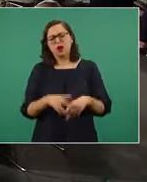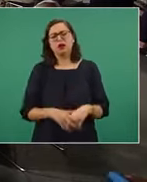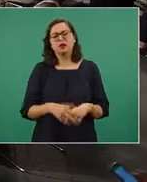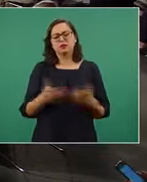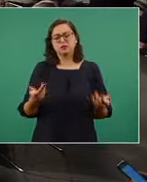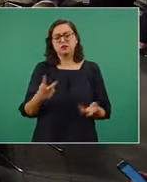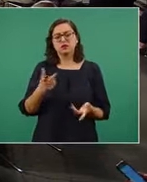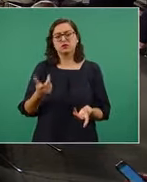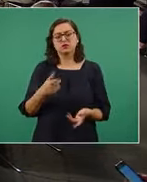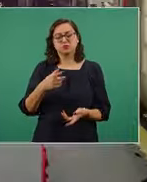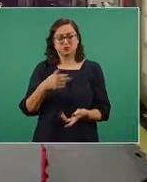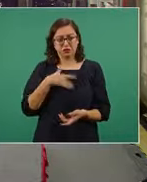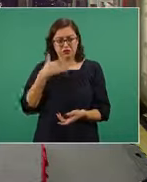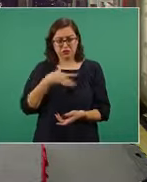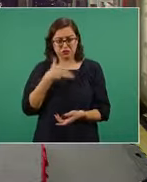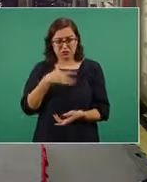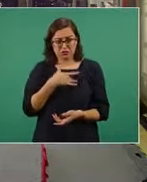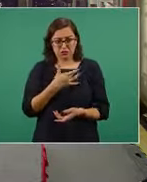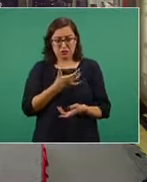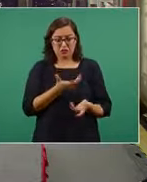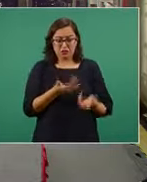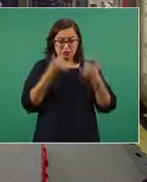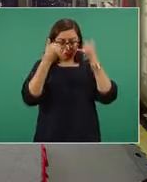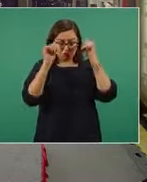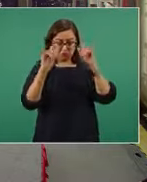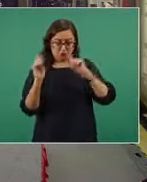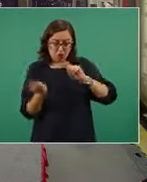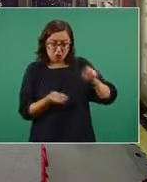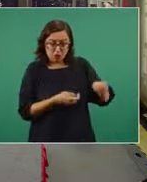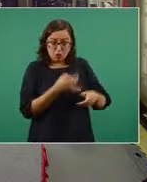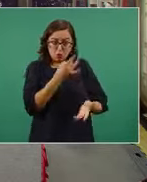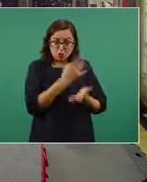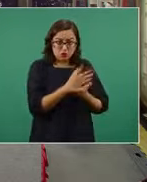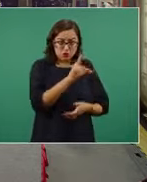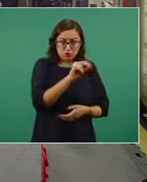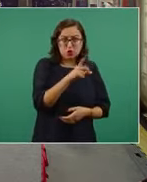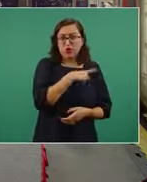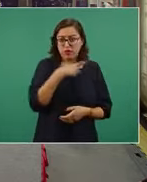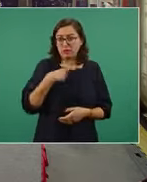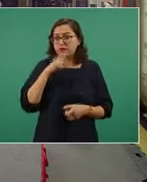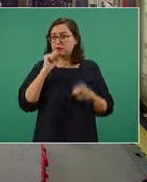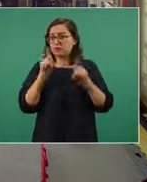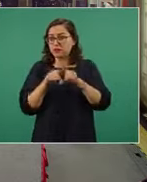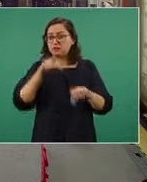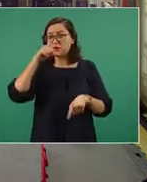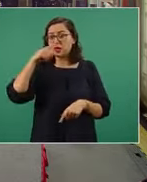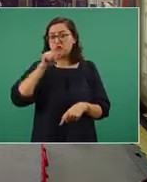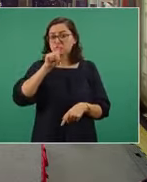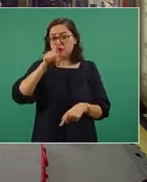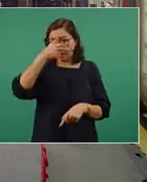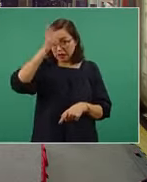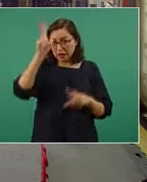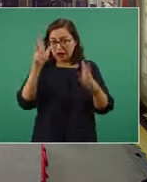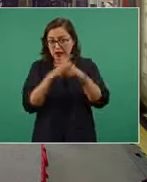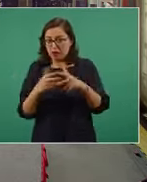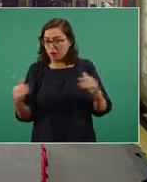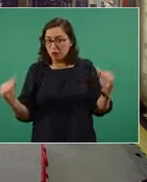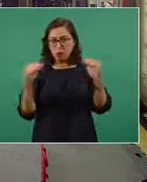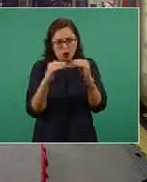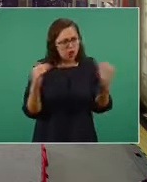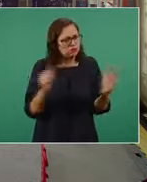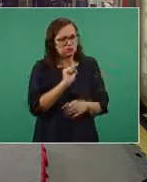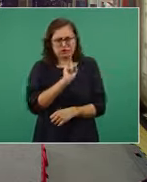si se considera la resolución de la primera sala de la Suprema Corte de Justicia de la Nación, misma que resolvió